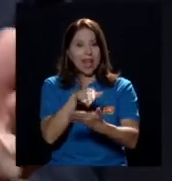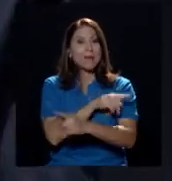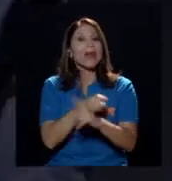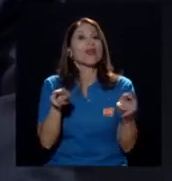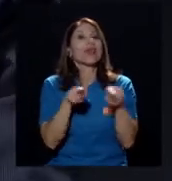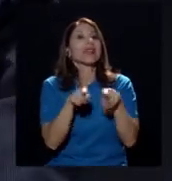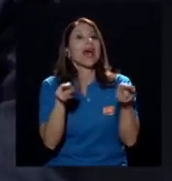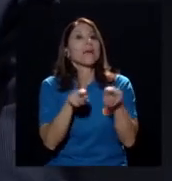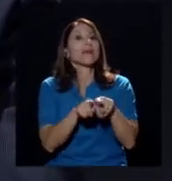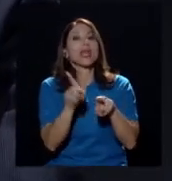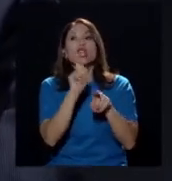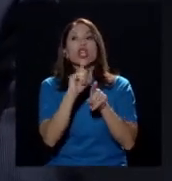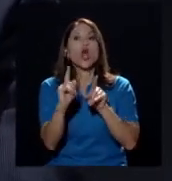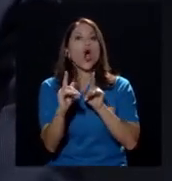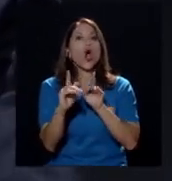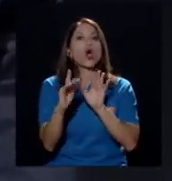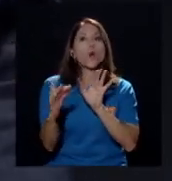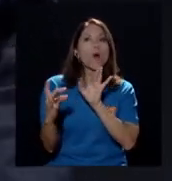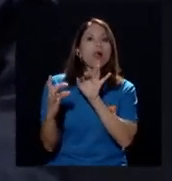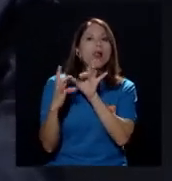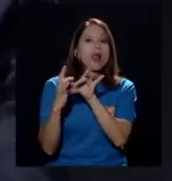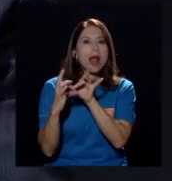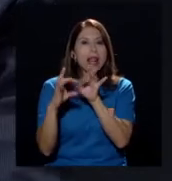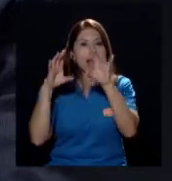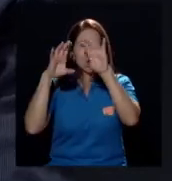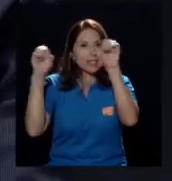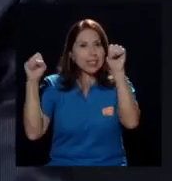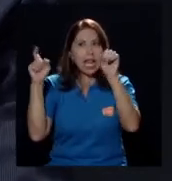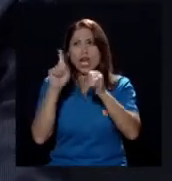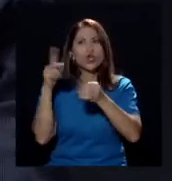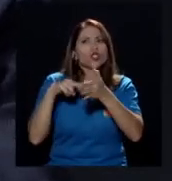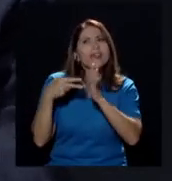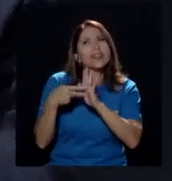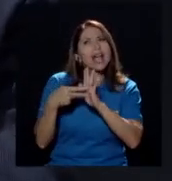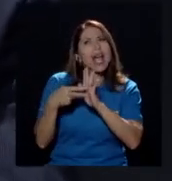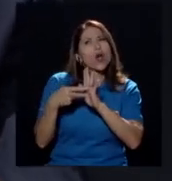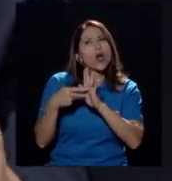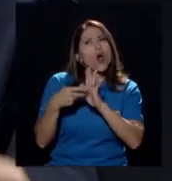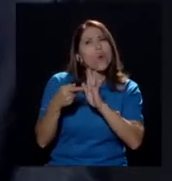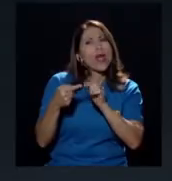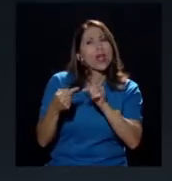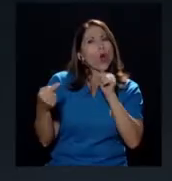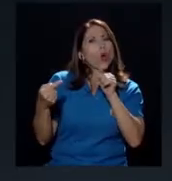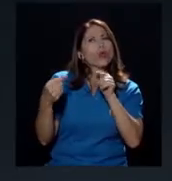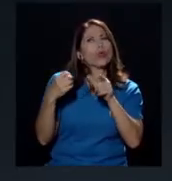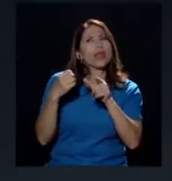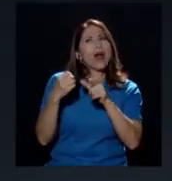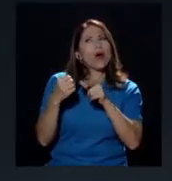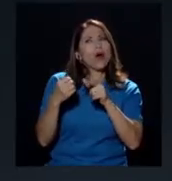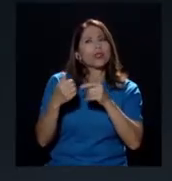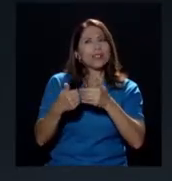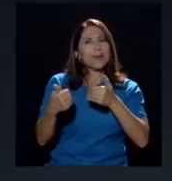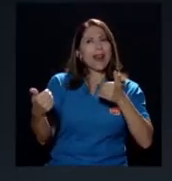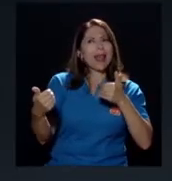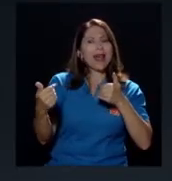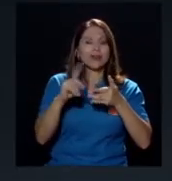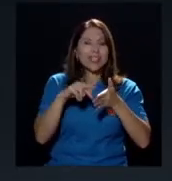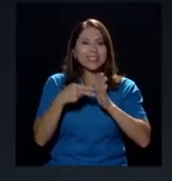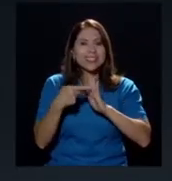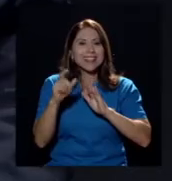cancillería al margen no quiere decir en contra ni separadamente bueno al margen si quiere decirse pero